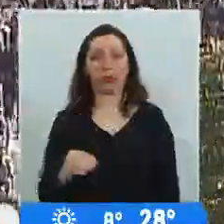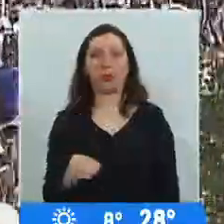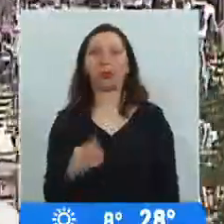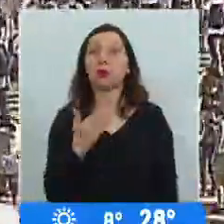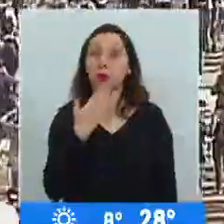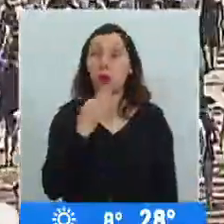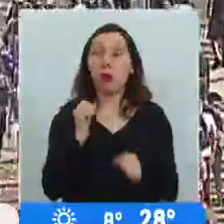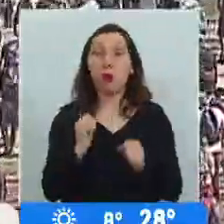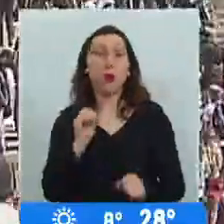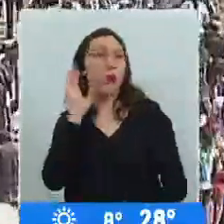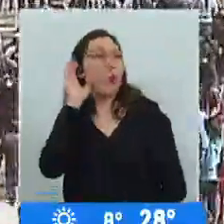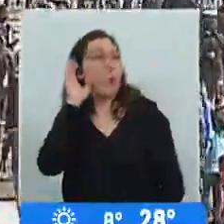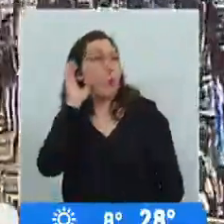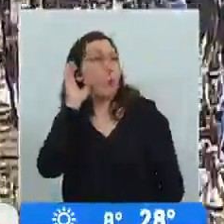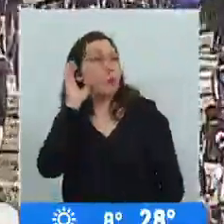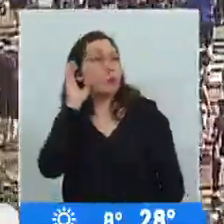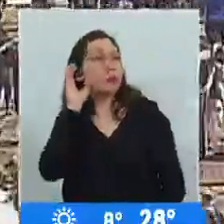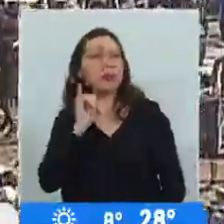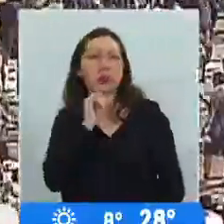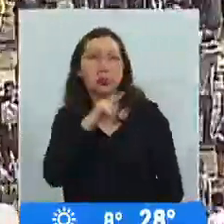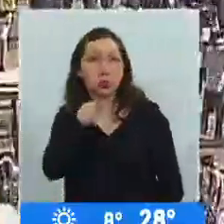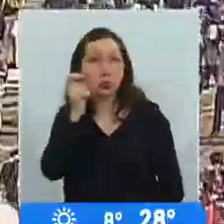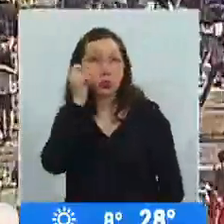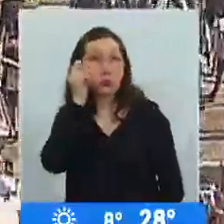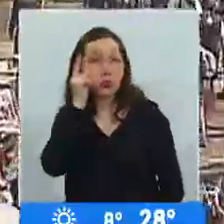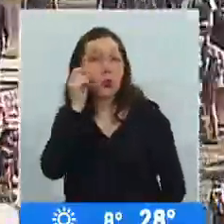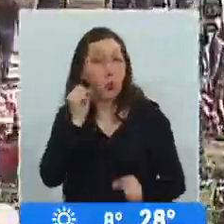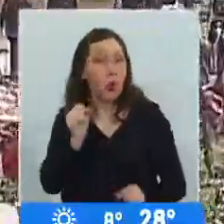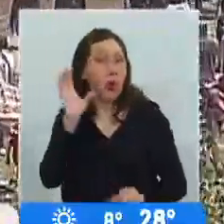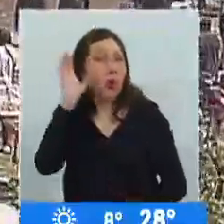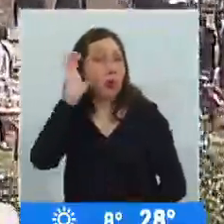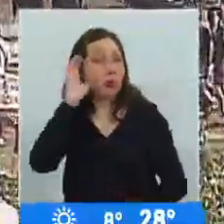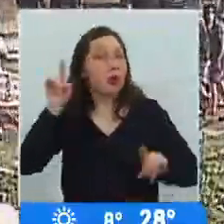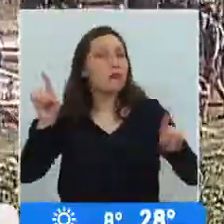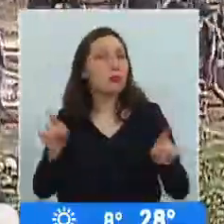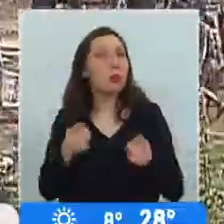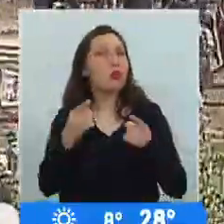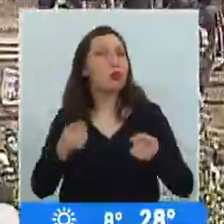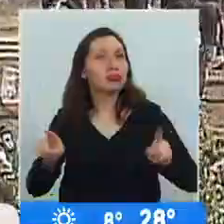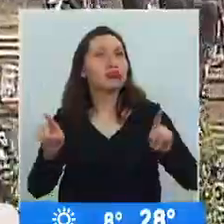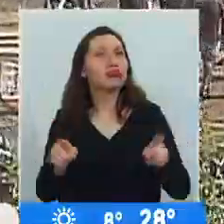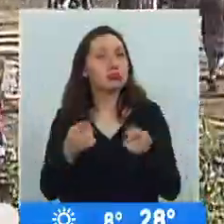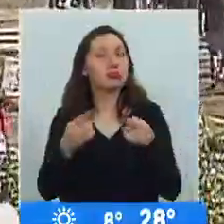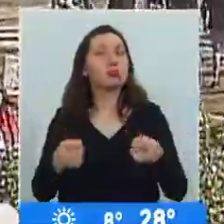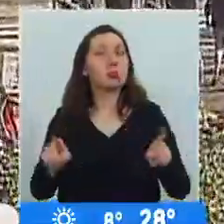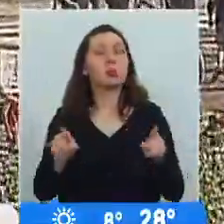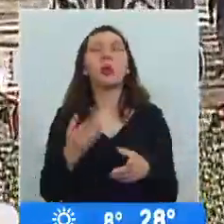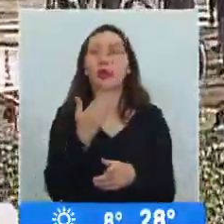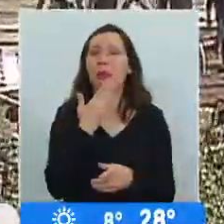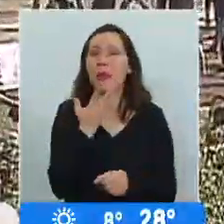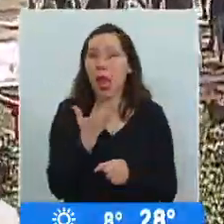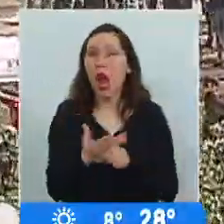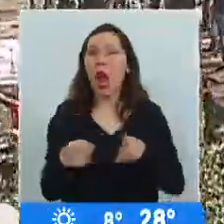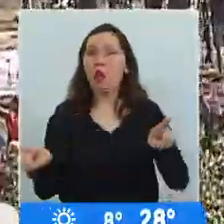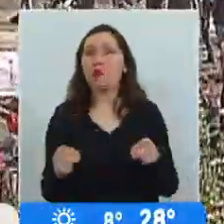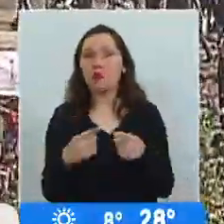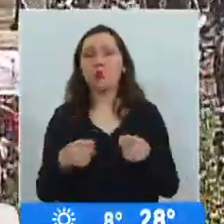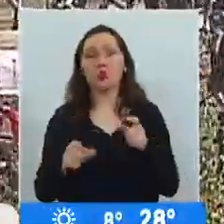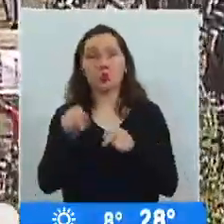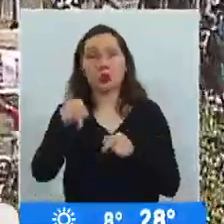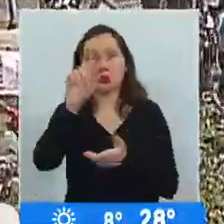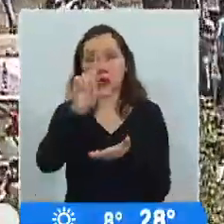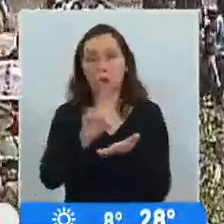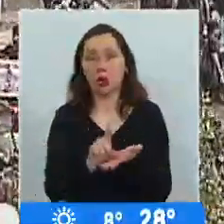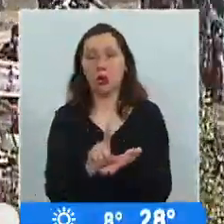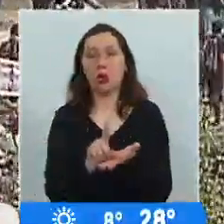Concepción. También podemos escuchar, no sé si alcanza a captar en el ambiente. Sí, sí. Que también hay música acá en